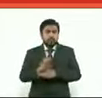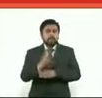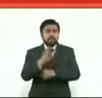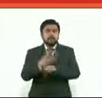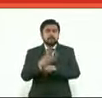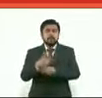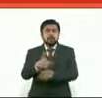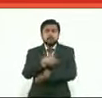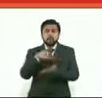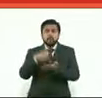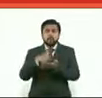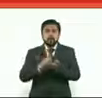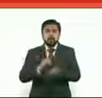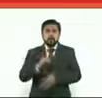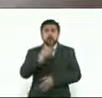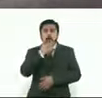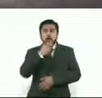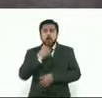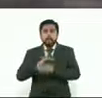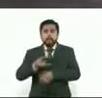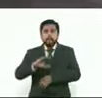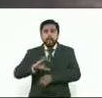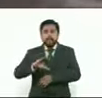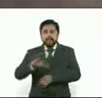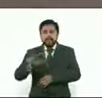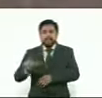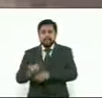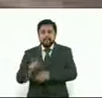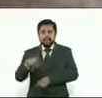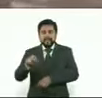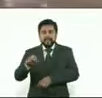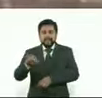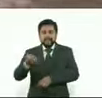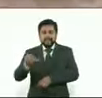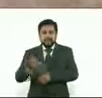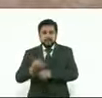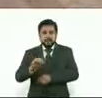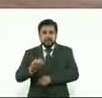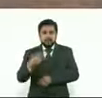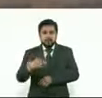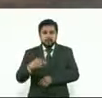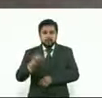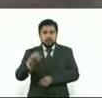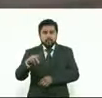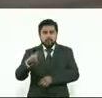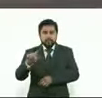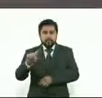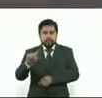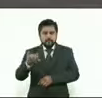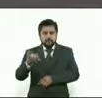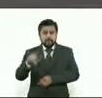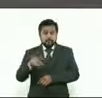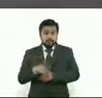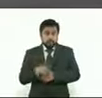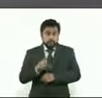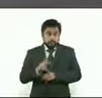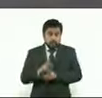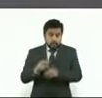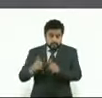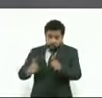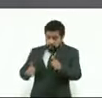lugar, Ondati, el de Kenia. Vamos a ver, no se alejó tanto, ¿eh? No se